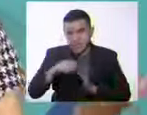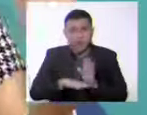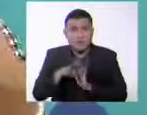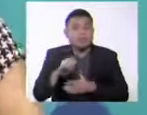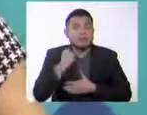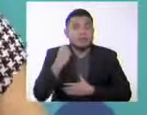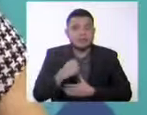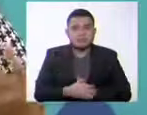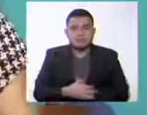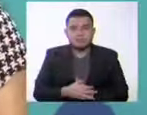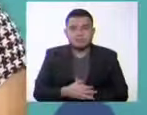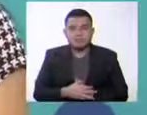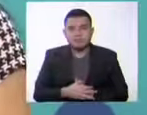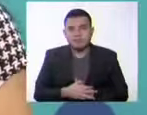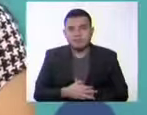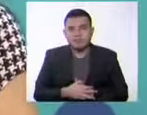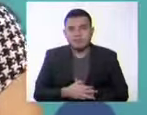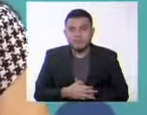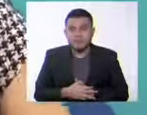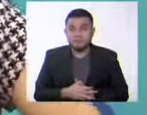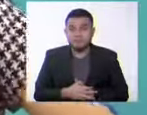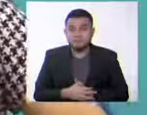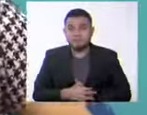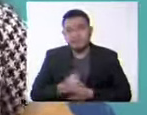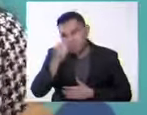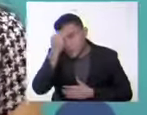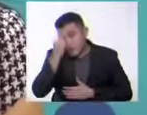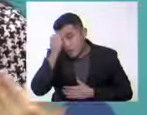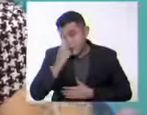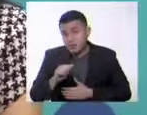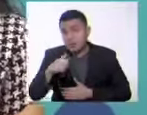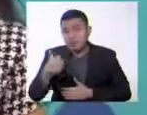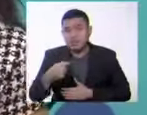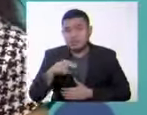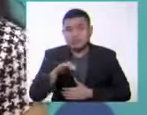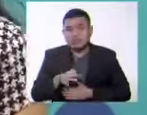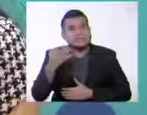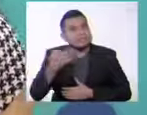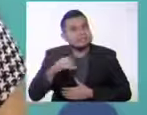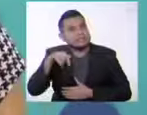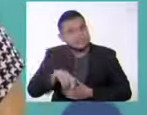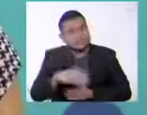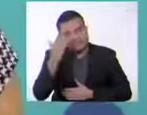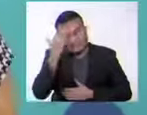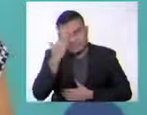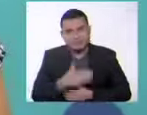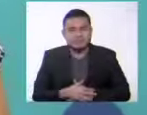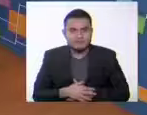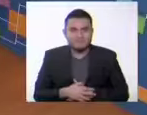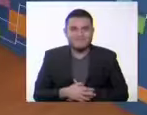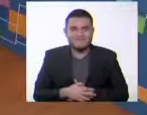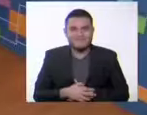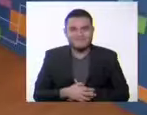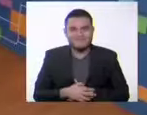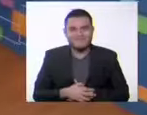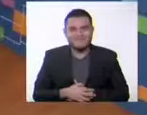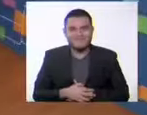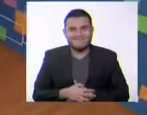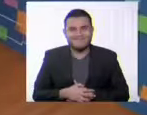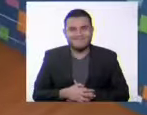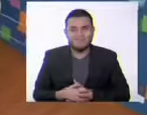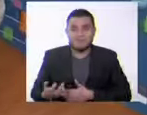importantes para, digamos, el aprendizaje, porque la siguiente guía pues va a necesitar este conocimiento. Perfecto. Entonces,